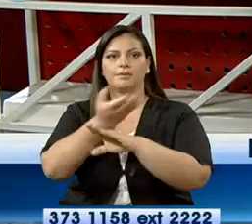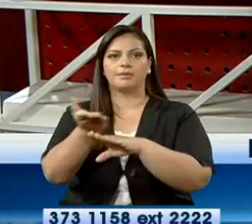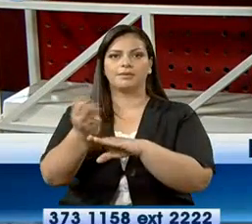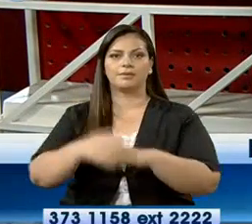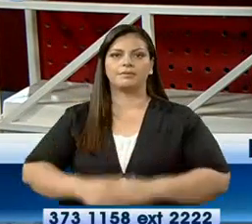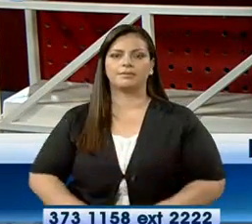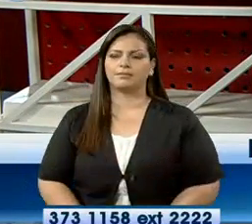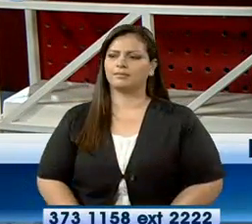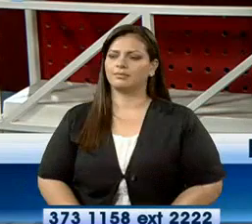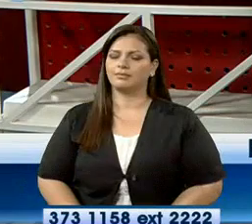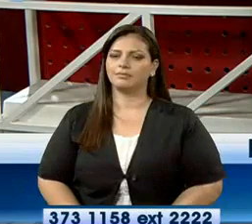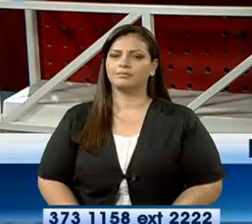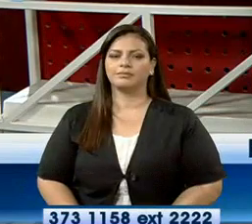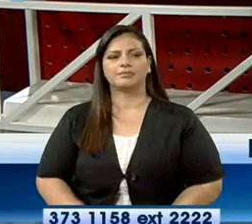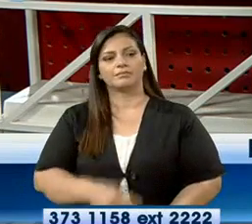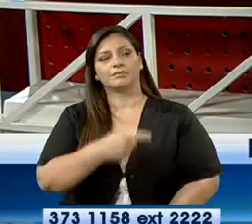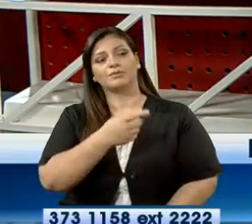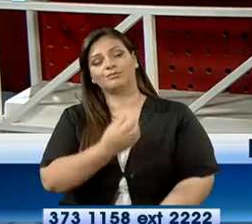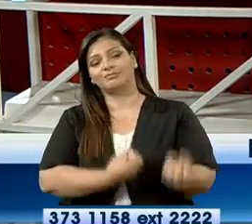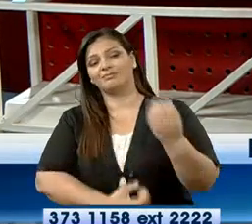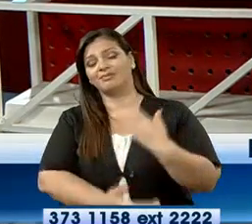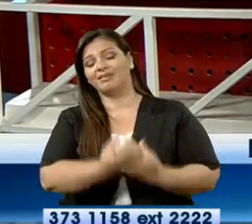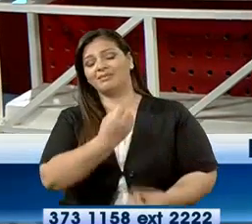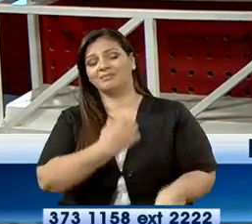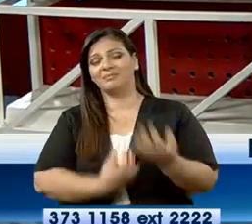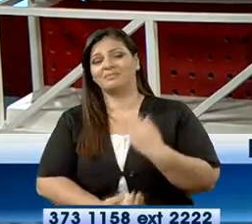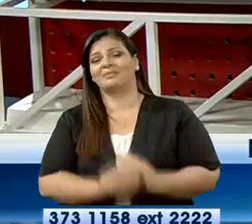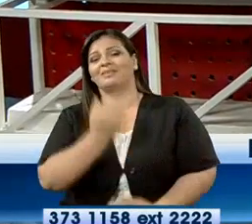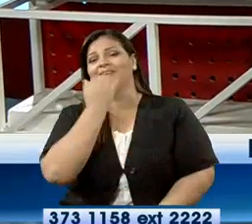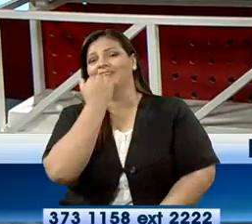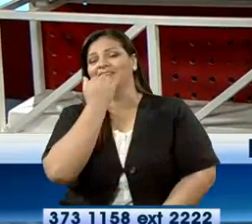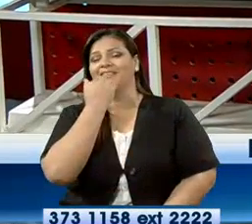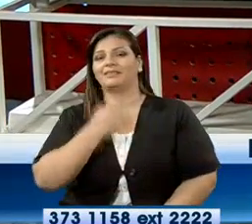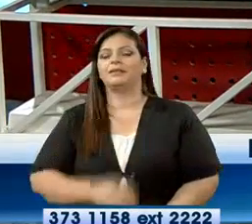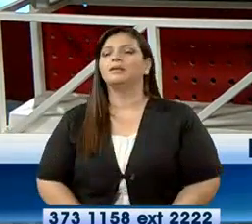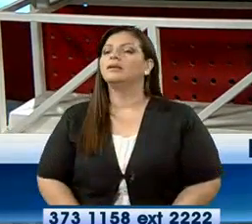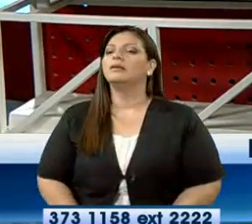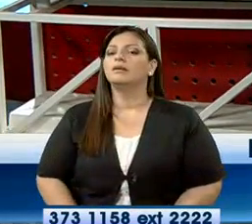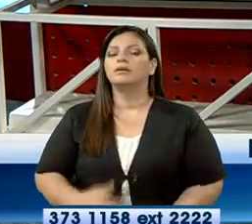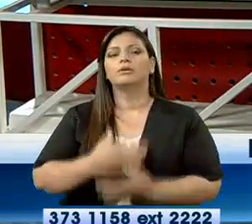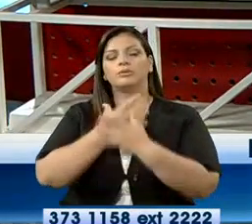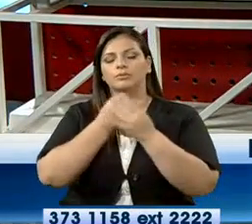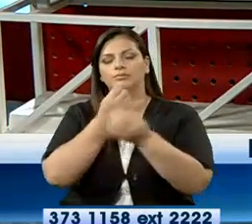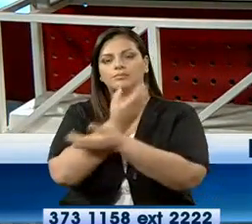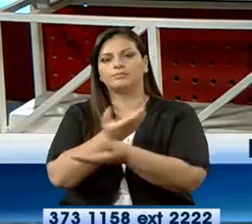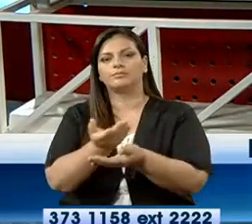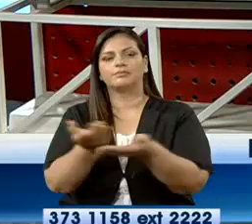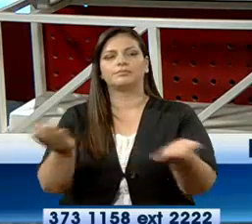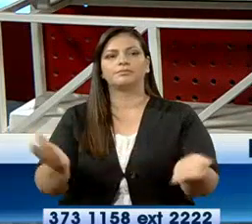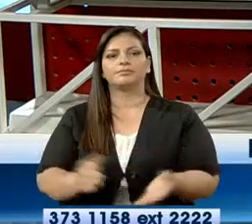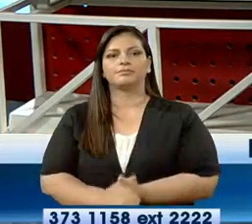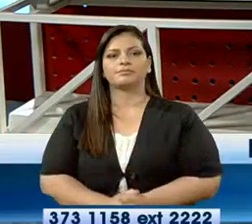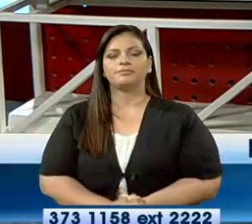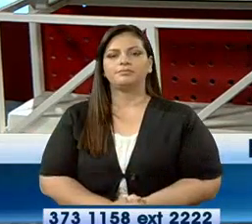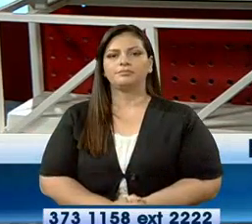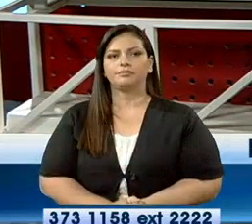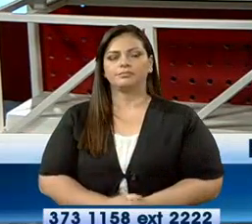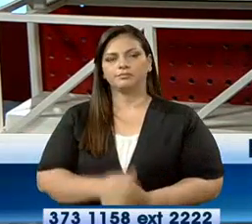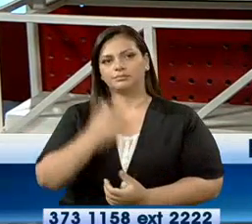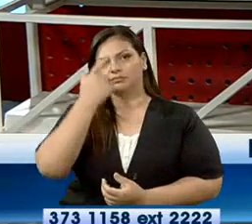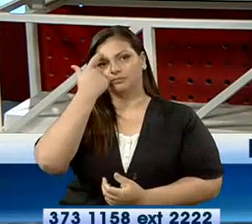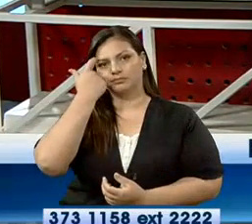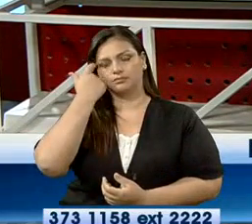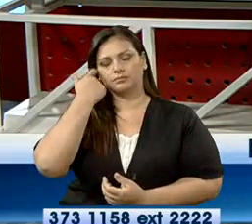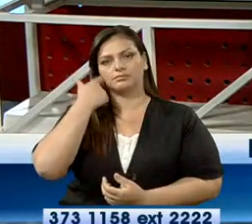terribles, ¿no? Sí, anécdotas. Luisa, buenos días. Qué gusto saludarte, Hugo. Amigos televidentes, lo propio. Ay, para ustedes. Bueno, estamos comenzando ya con buena vibra. Mitad